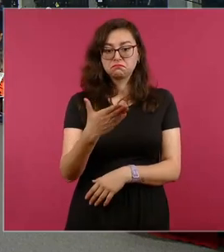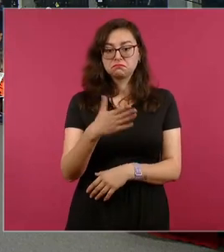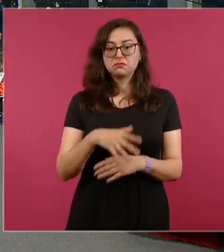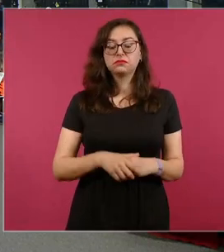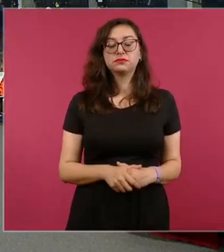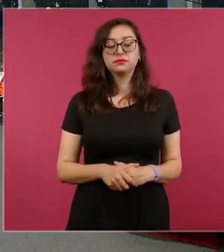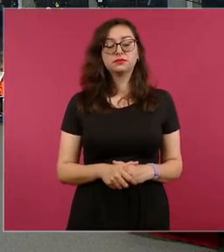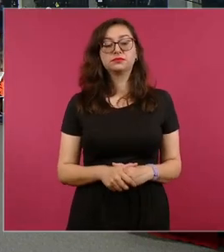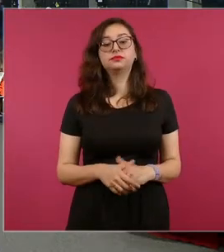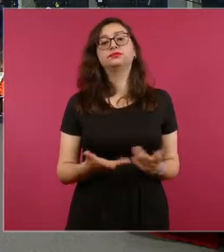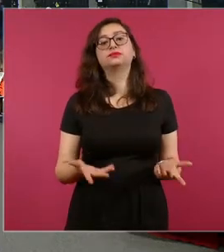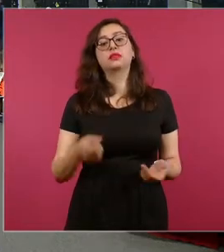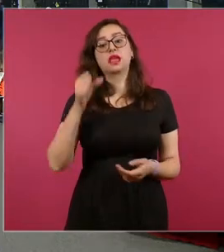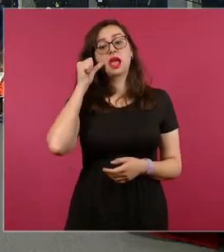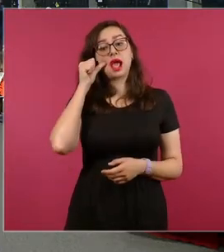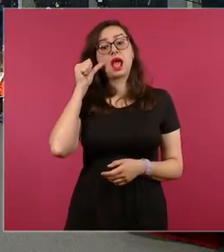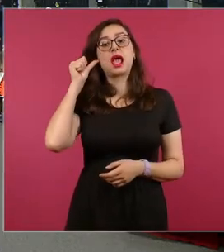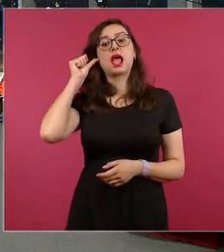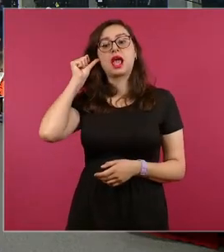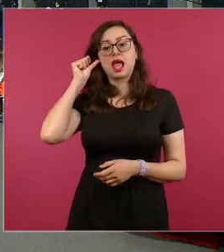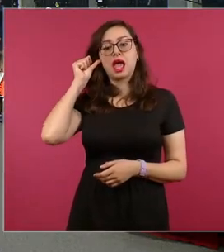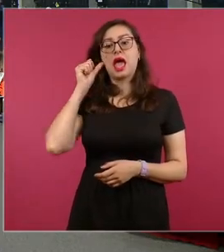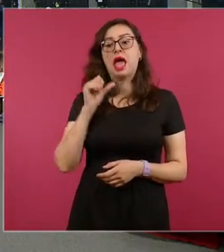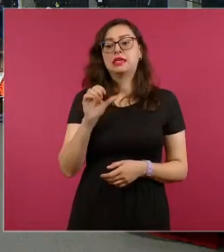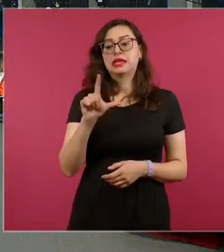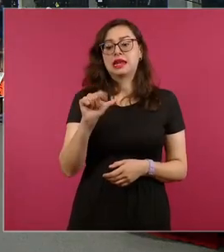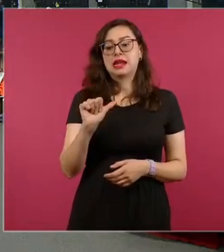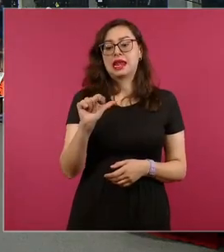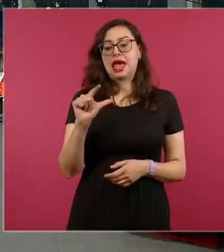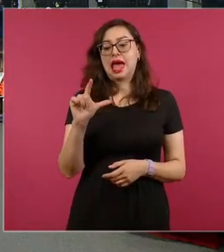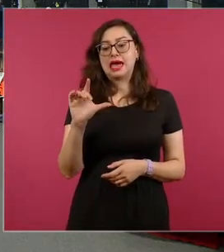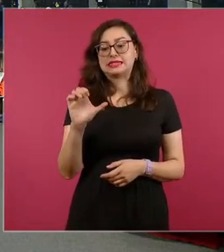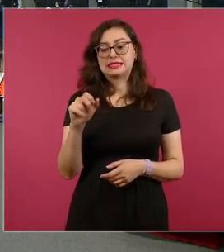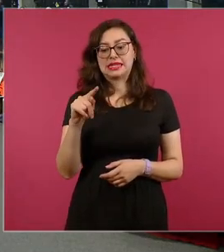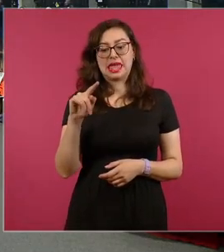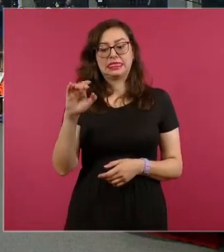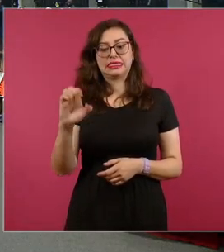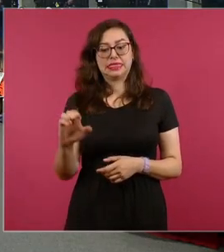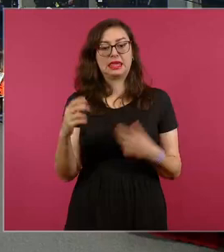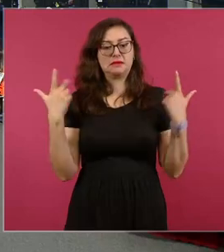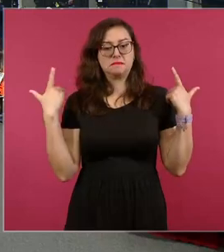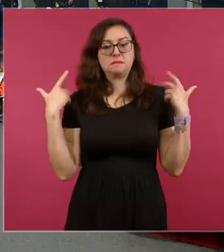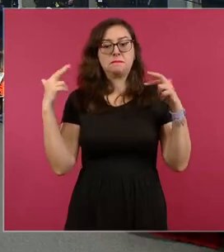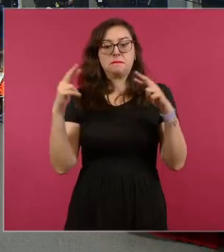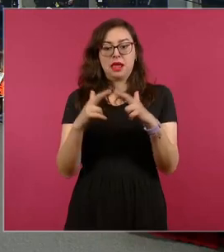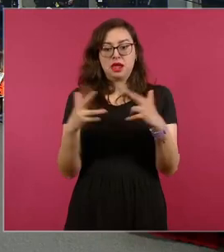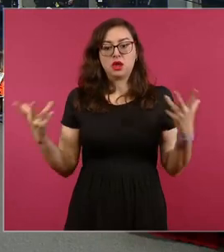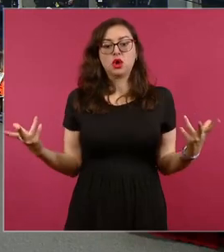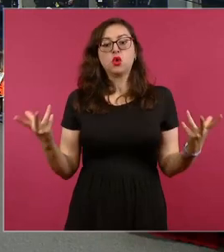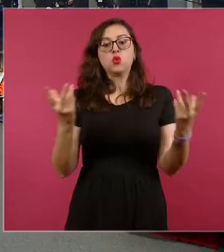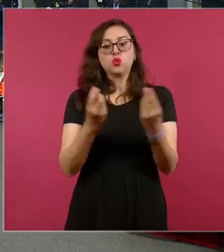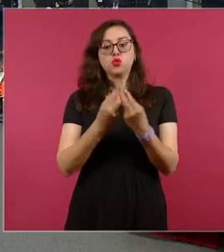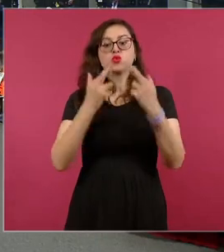Presidente, ayer se reunió con la Coordinadora Nacional de Trabajadores de la Educación. ¿Cuáles fueron los, a qué acuerdos llegaron? Y también en ese sentido, la semana pasada